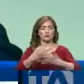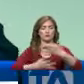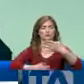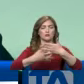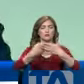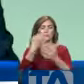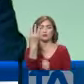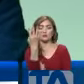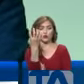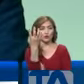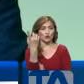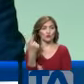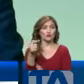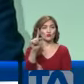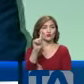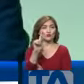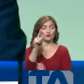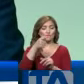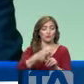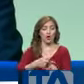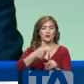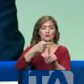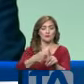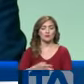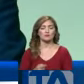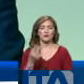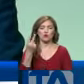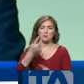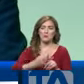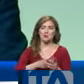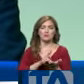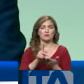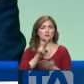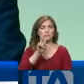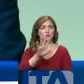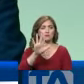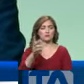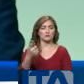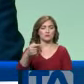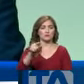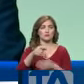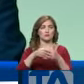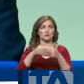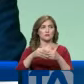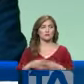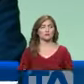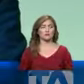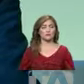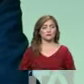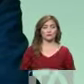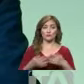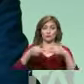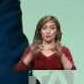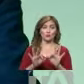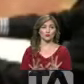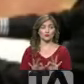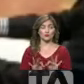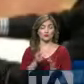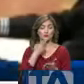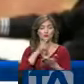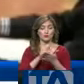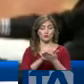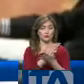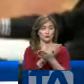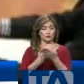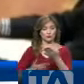los 14 millones cada mes y en estos dos meses hemos pagado 25 millones de dólares el ministro confirma haber recibido la carta del presidente